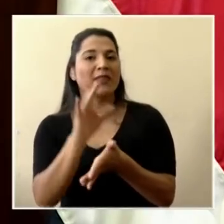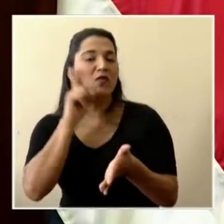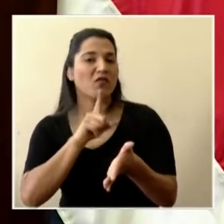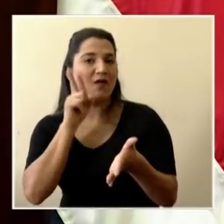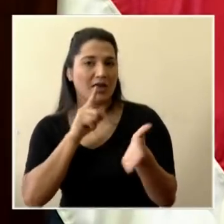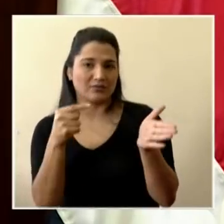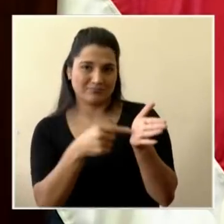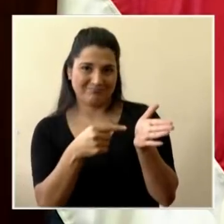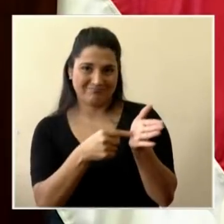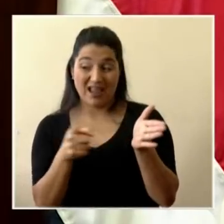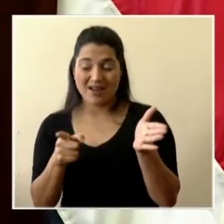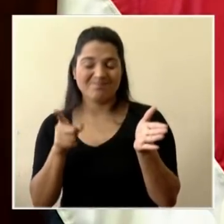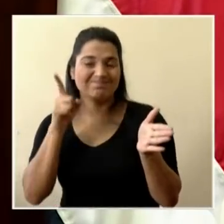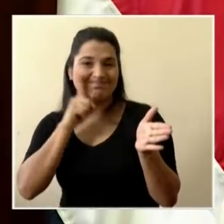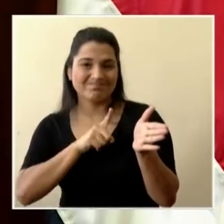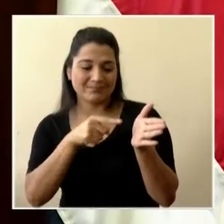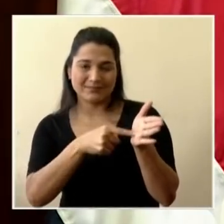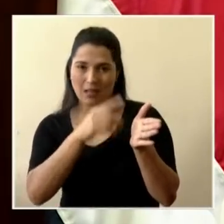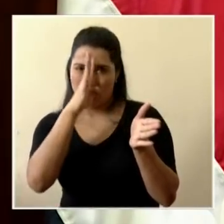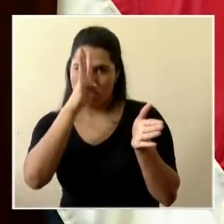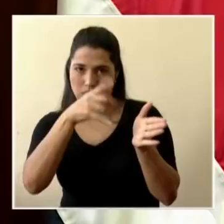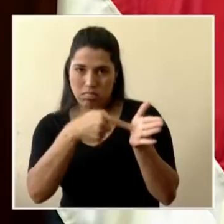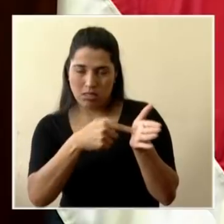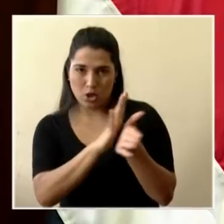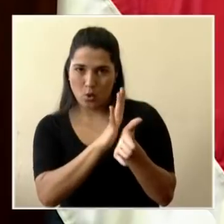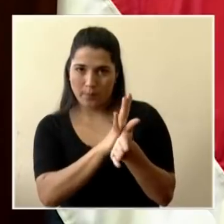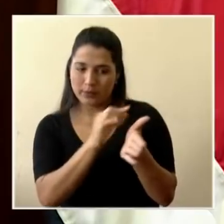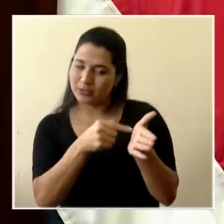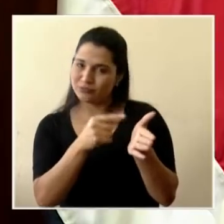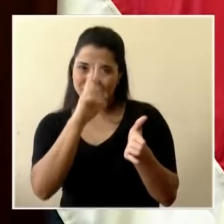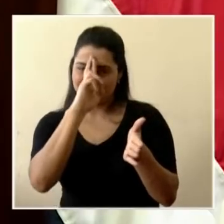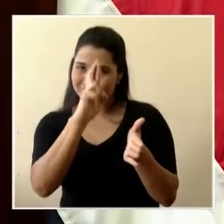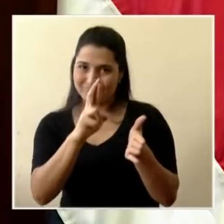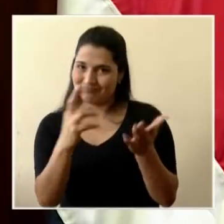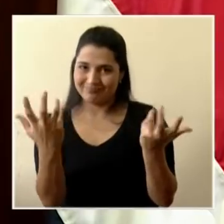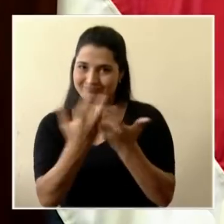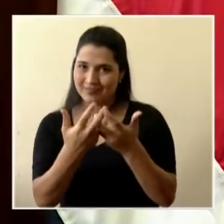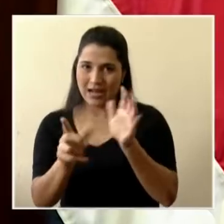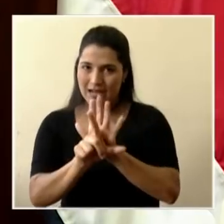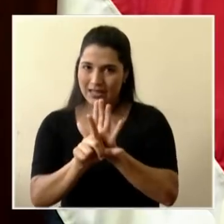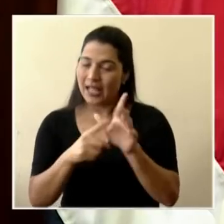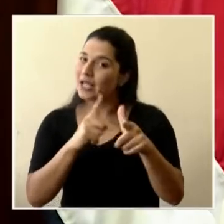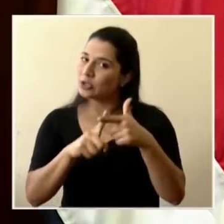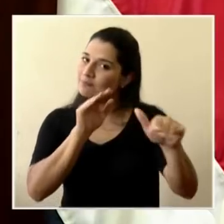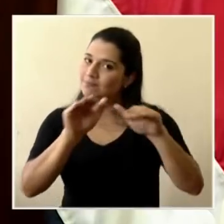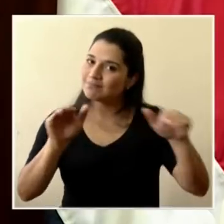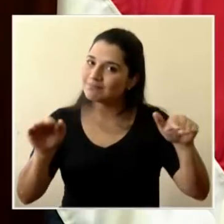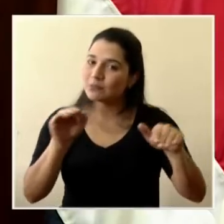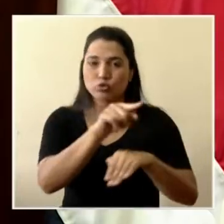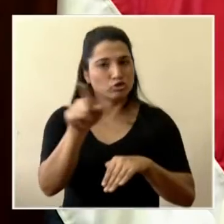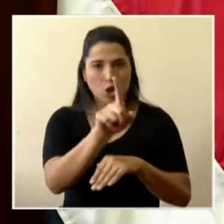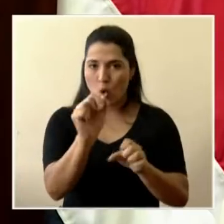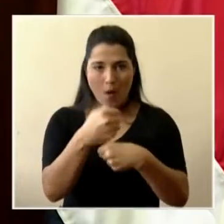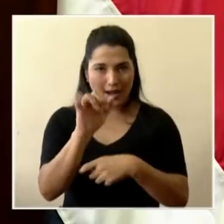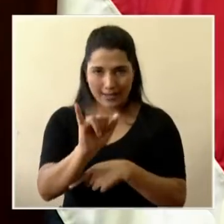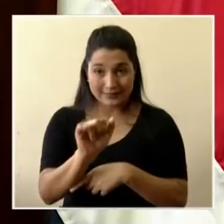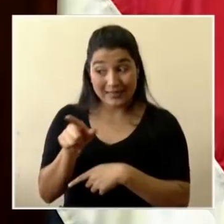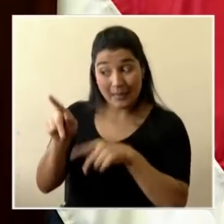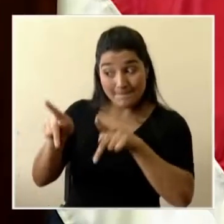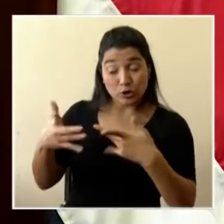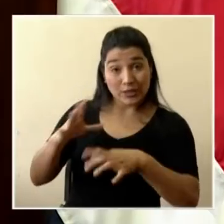y esto es totalmente contrario a la ley. Entonces, para hacer un llamado a las personas de que no incurran en delitos, esa persona terminó